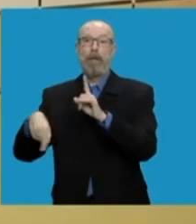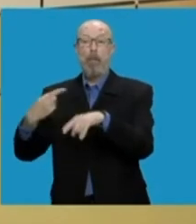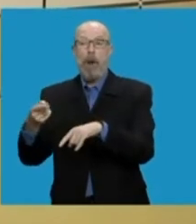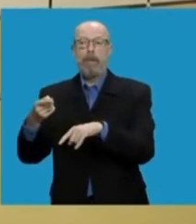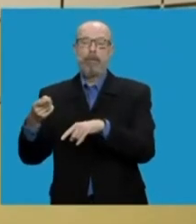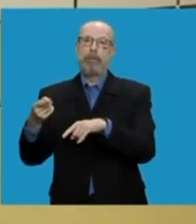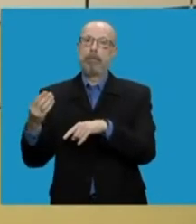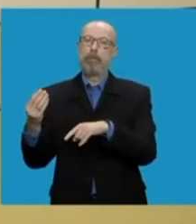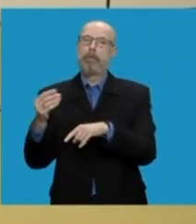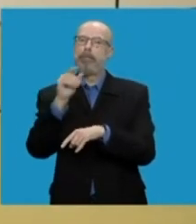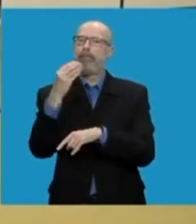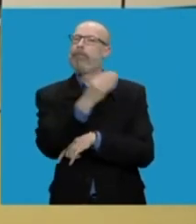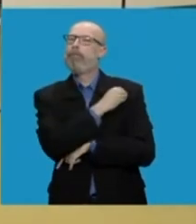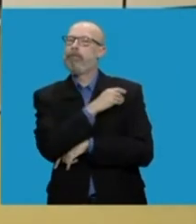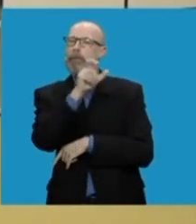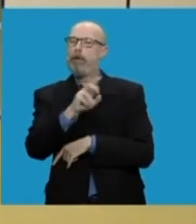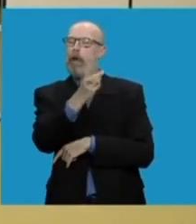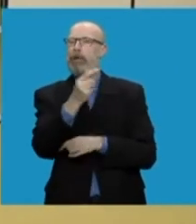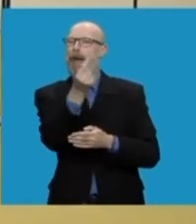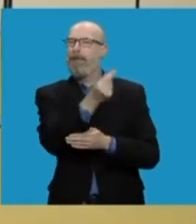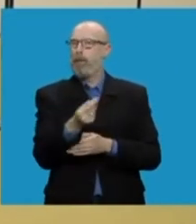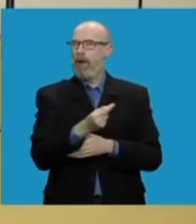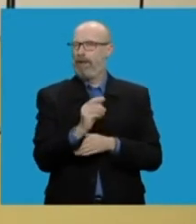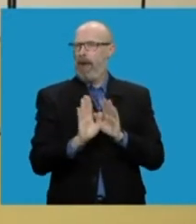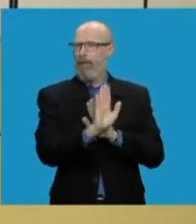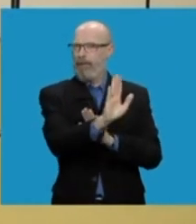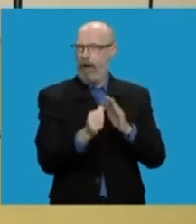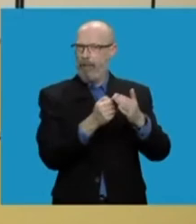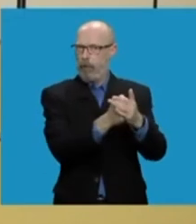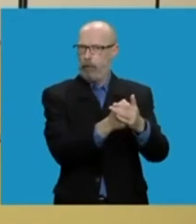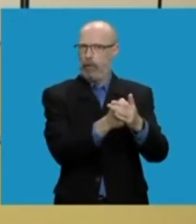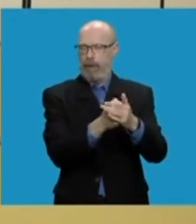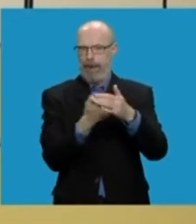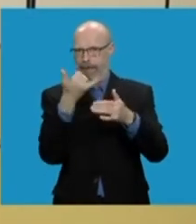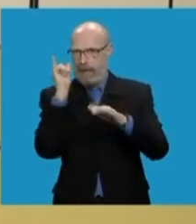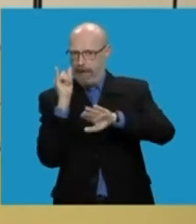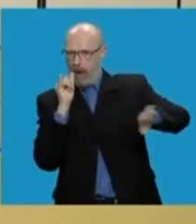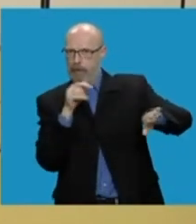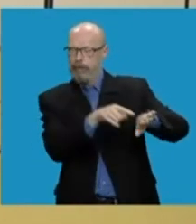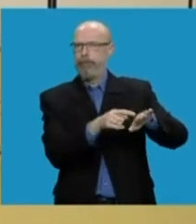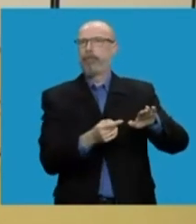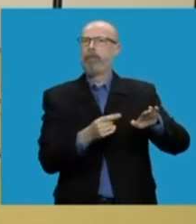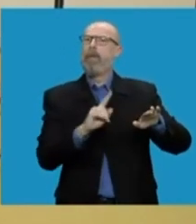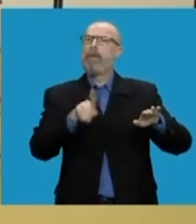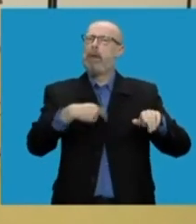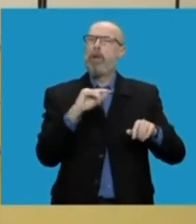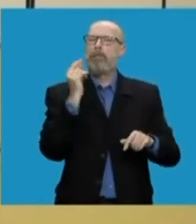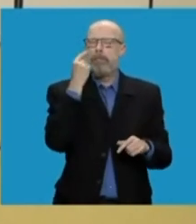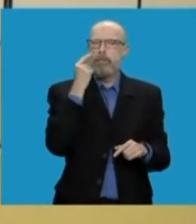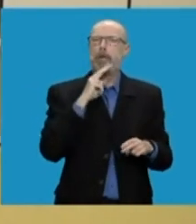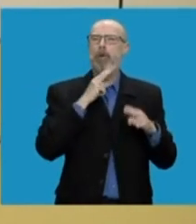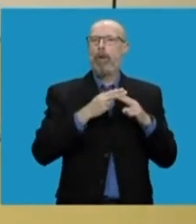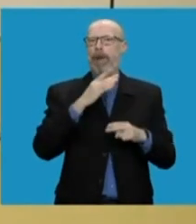llamaba un dibujante que estaba al fondo de la redacción, según entraba a la izquierda, y que luego supe que se llamaba Miguel de